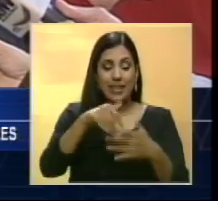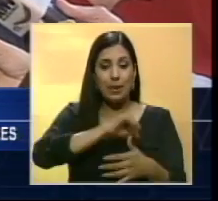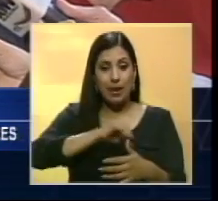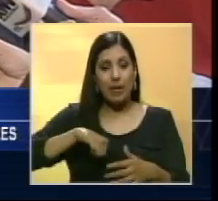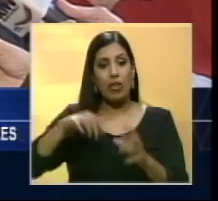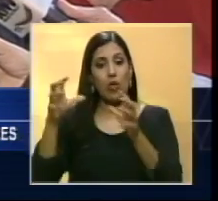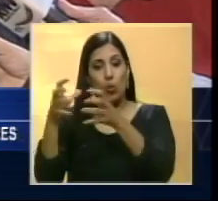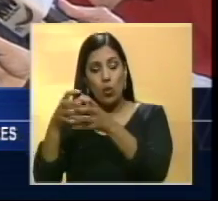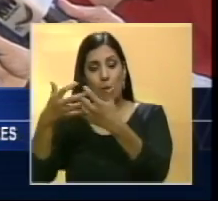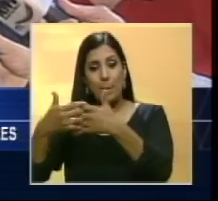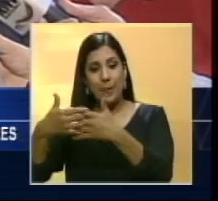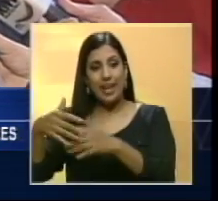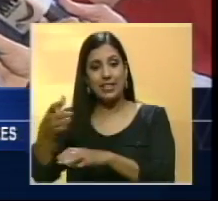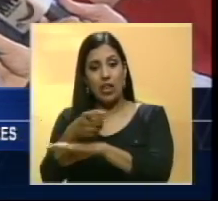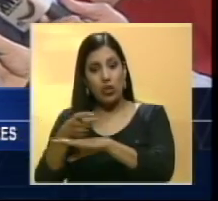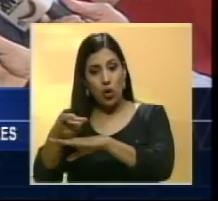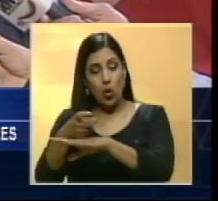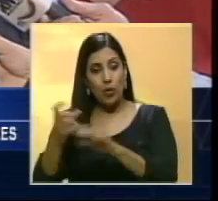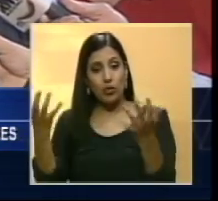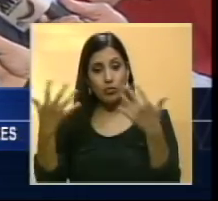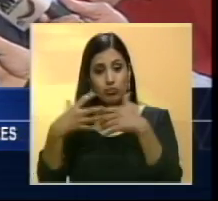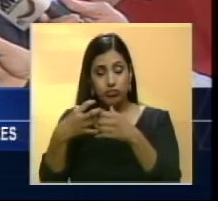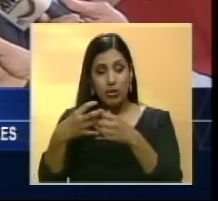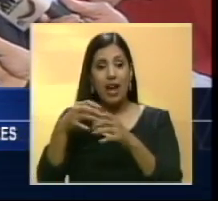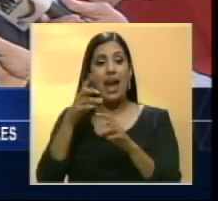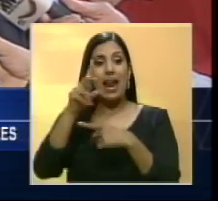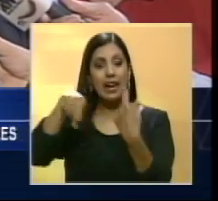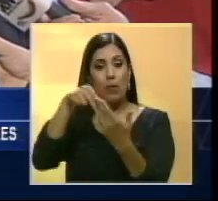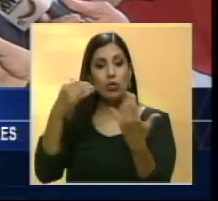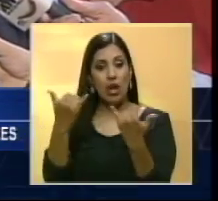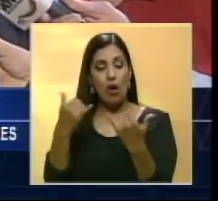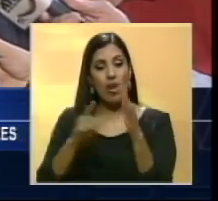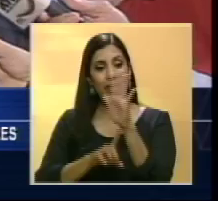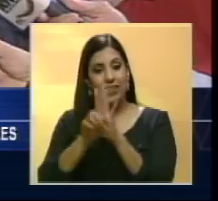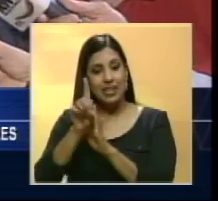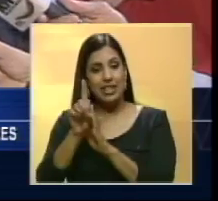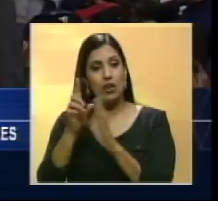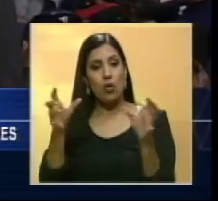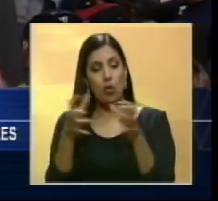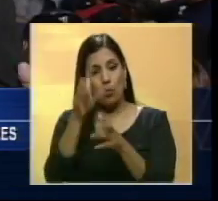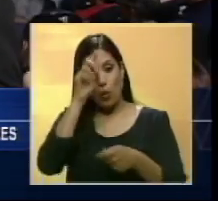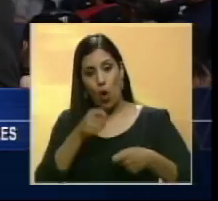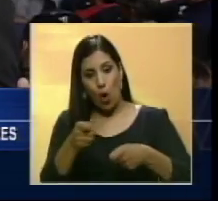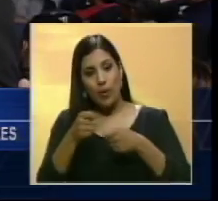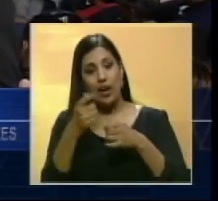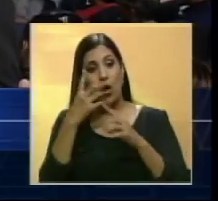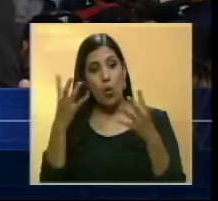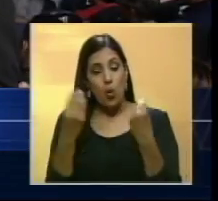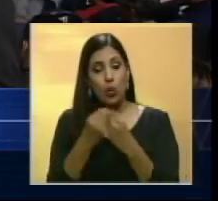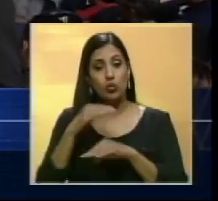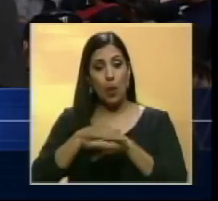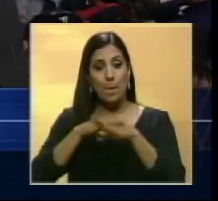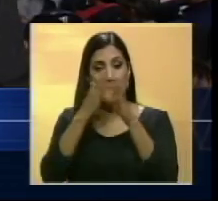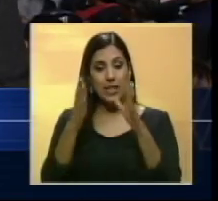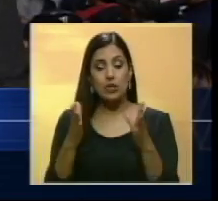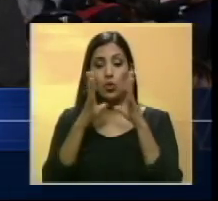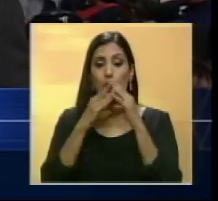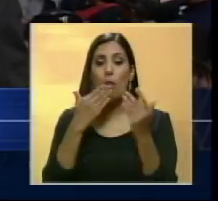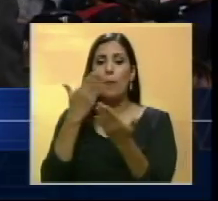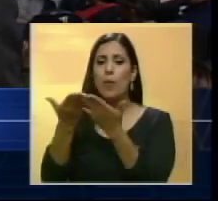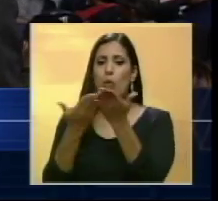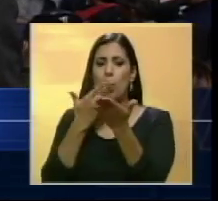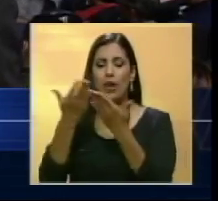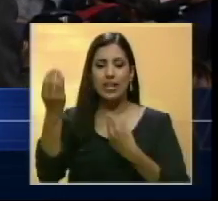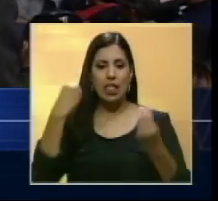privado venezolanista y la revolución que hoy desarrollamos la clase obrera. Apuntó el ministro Osvaldo Vera que todas las